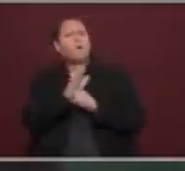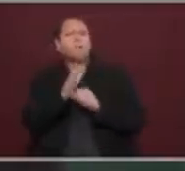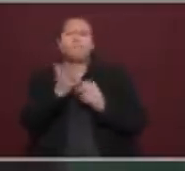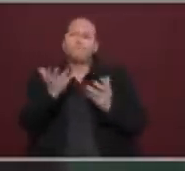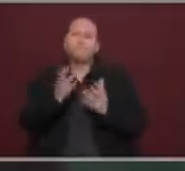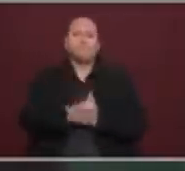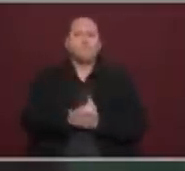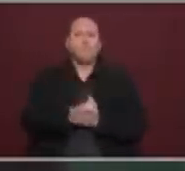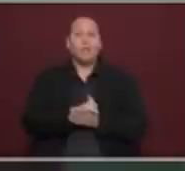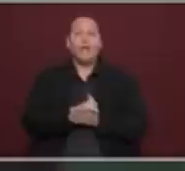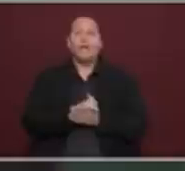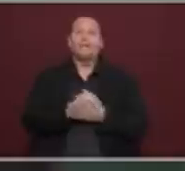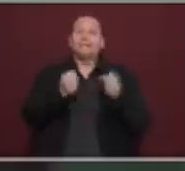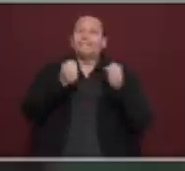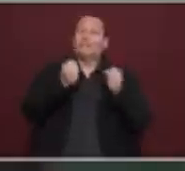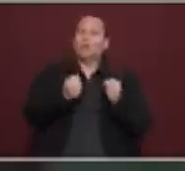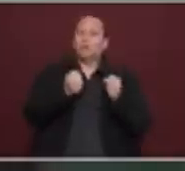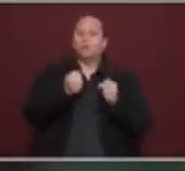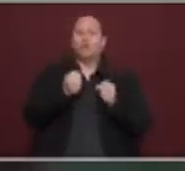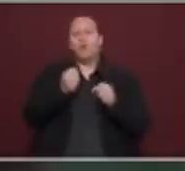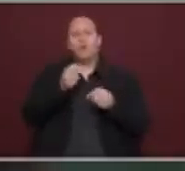la seguridad pública